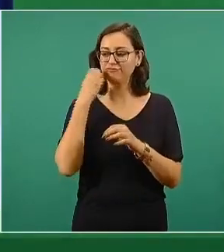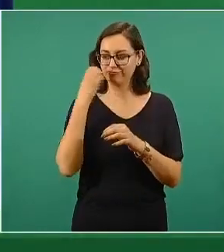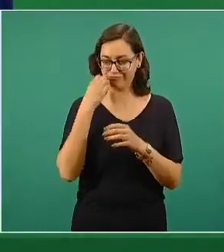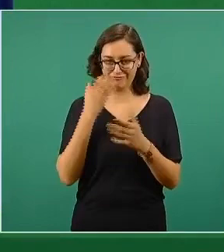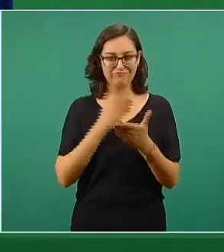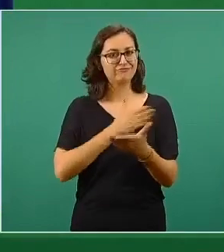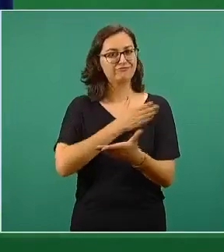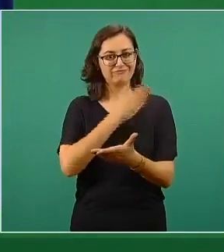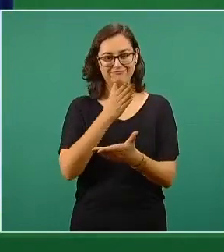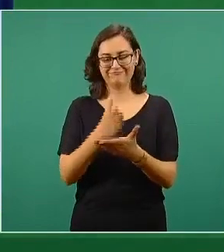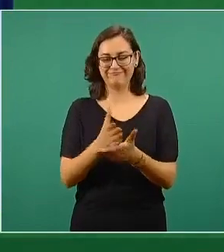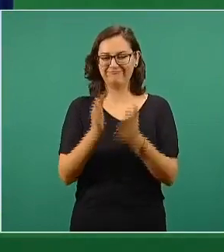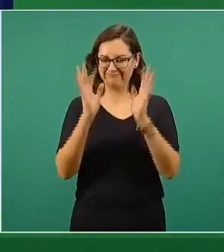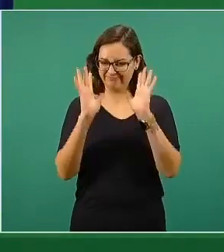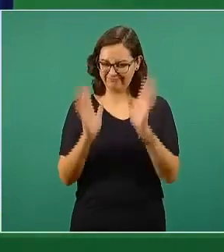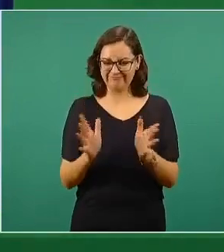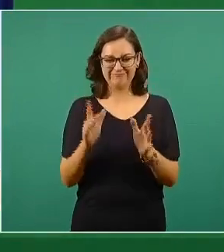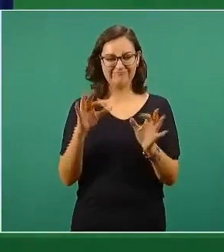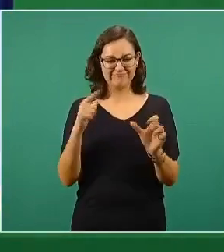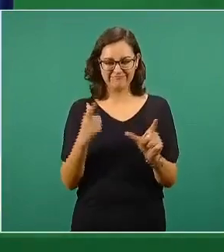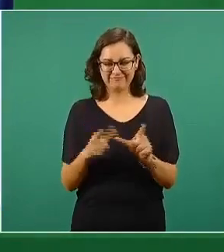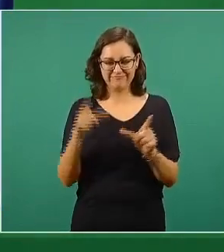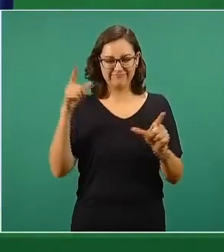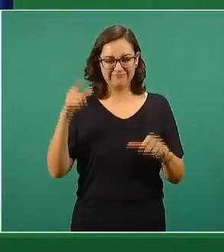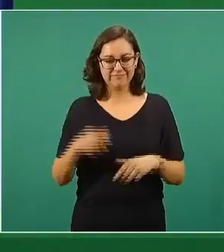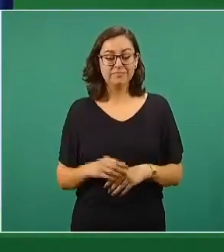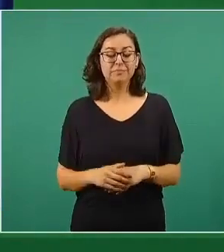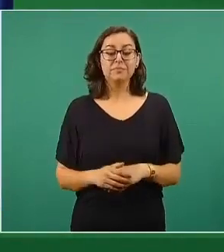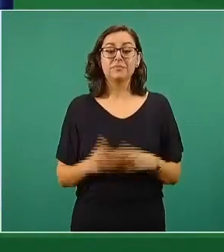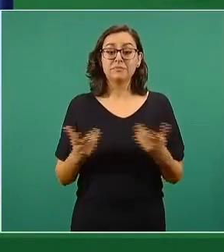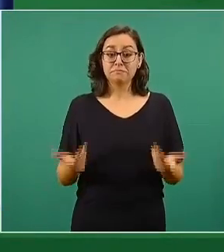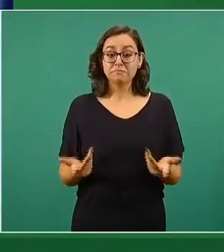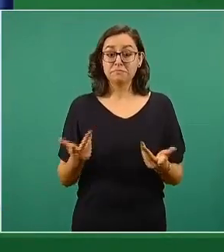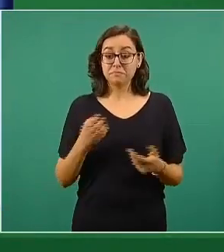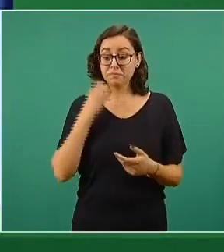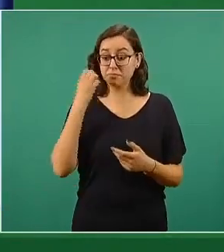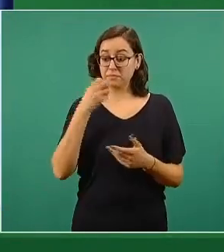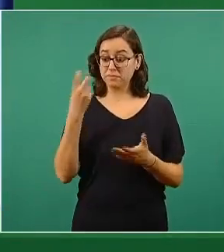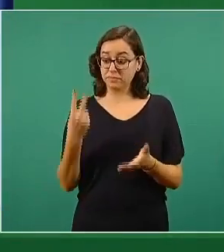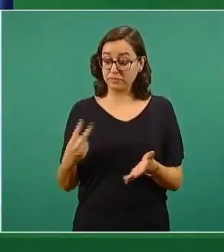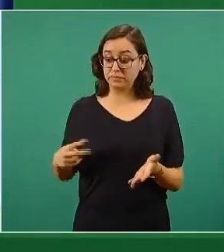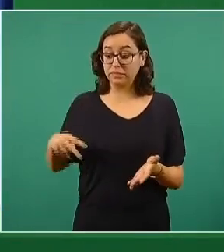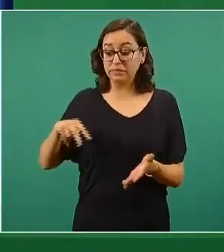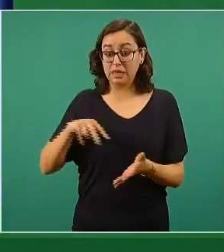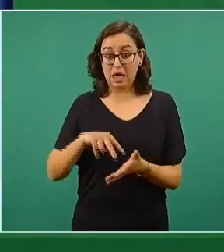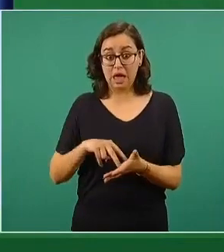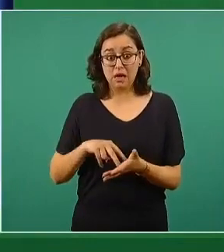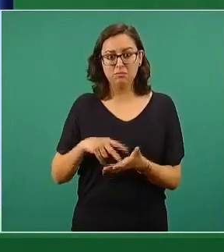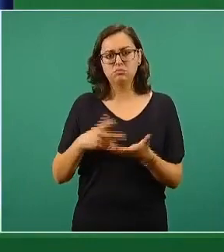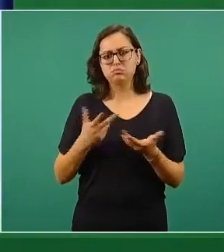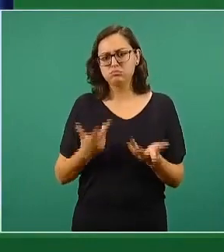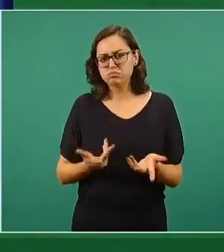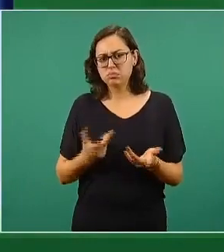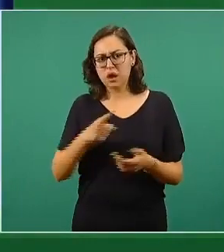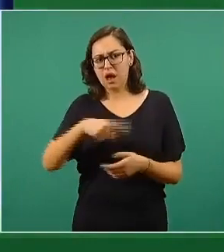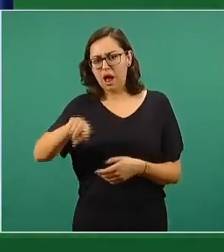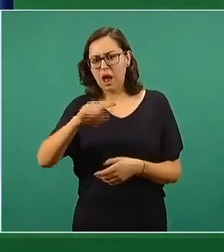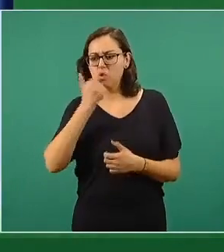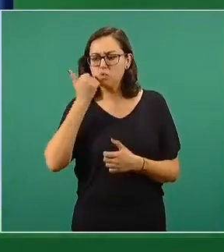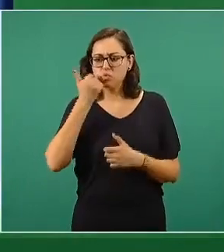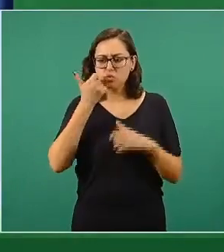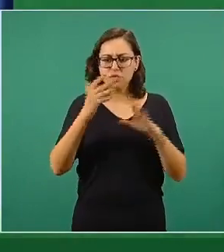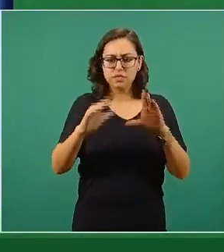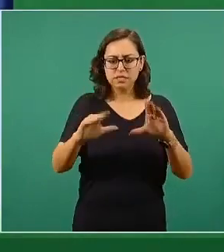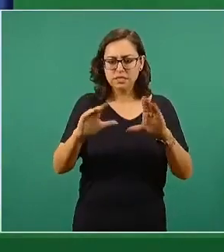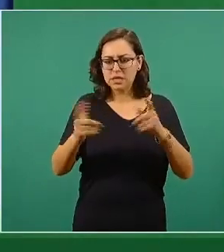pregunta es en ese sentido. Con el regreso a clases presenciales, ¿habría una instrucción adicional para el manejo de alumnos? Ya que,